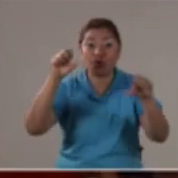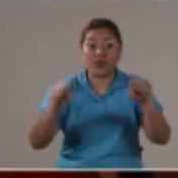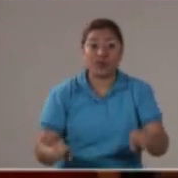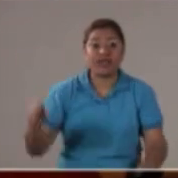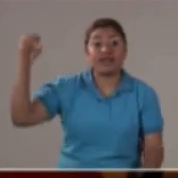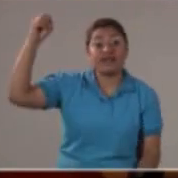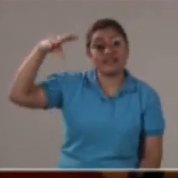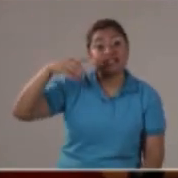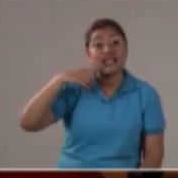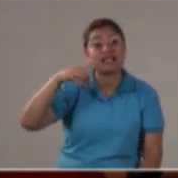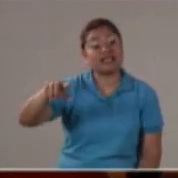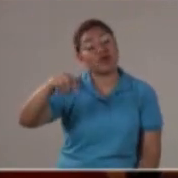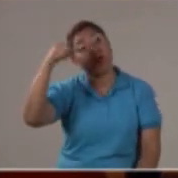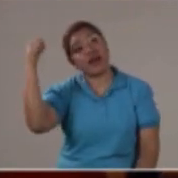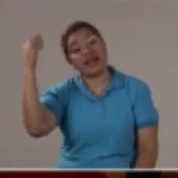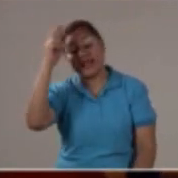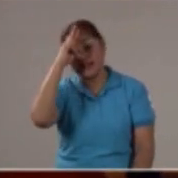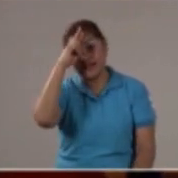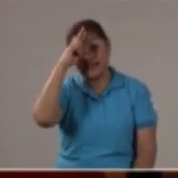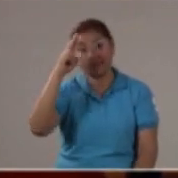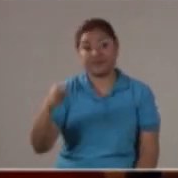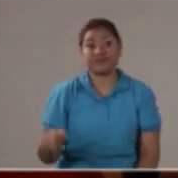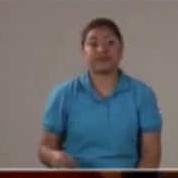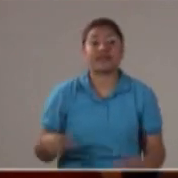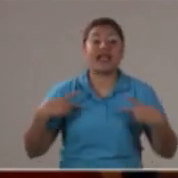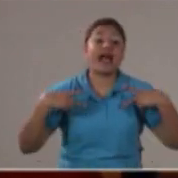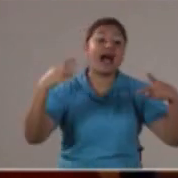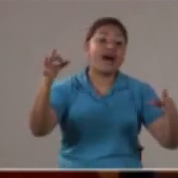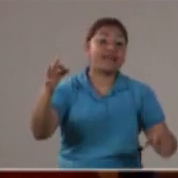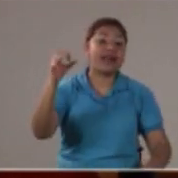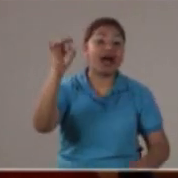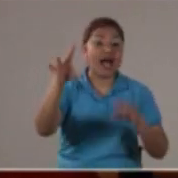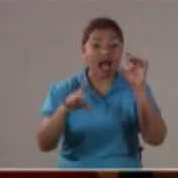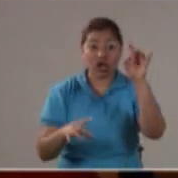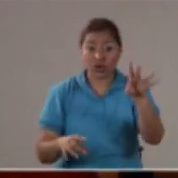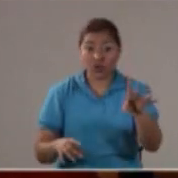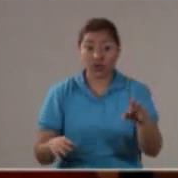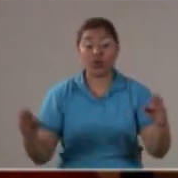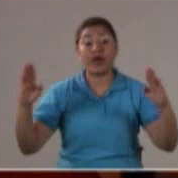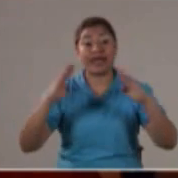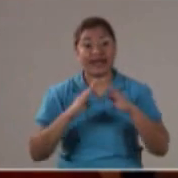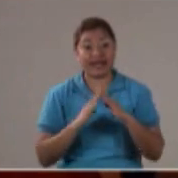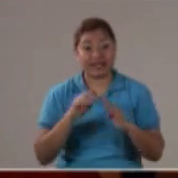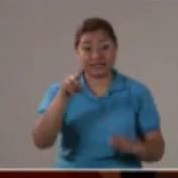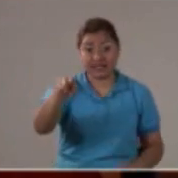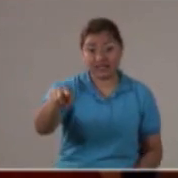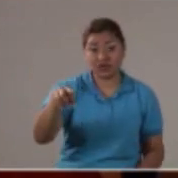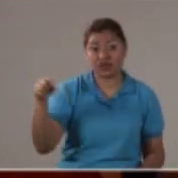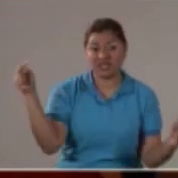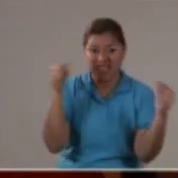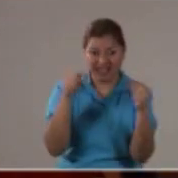dijo aquel rey. Entonces yo te digo a ti, ¿habrá alguno en la casa de tus adversarios